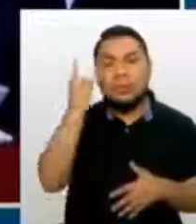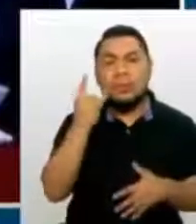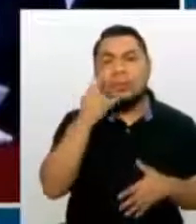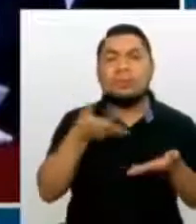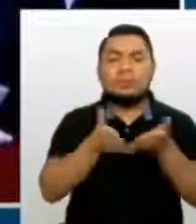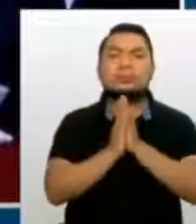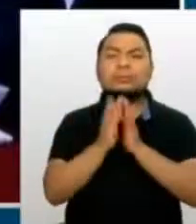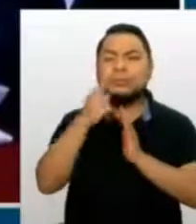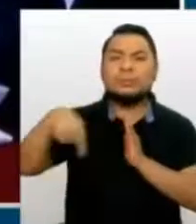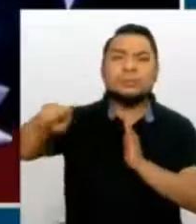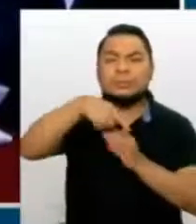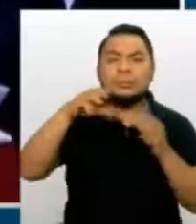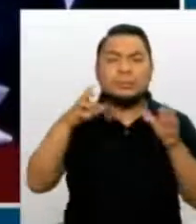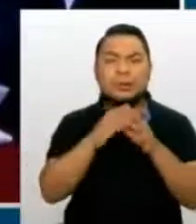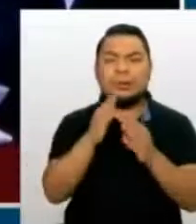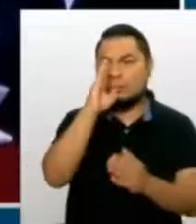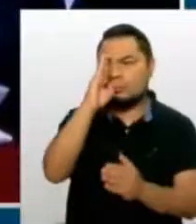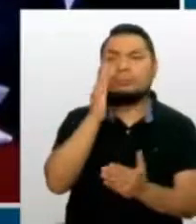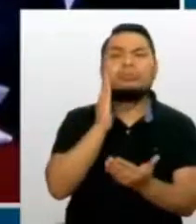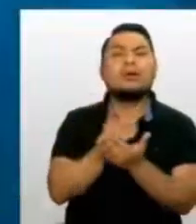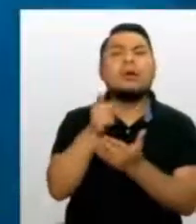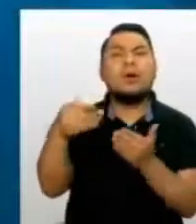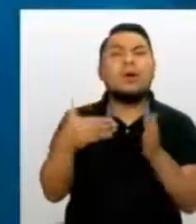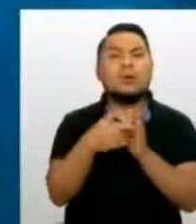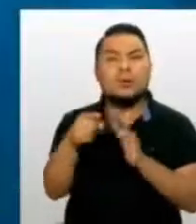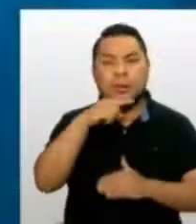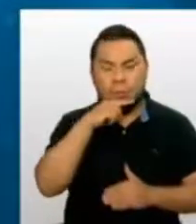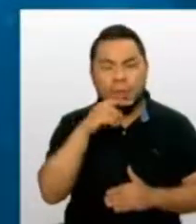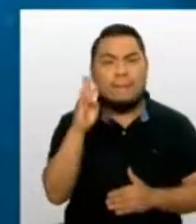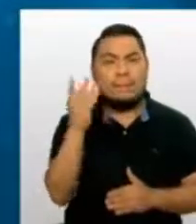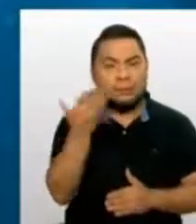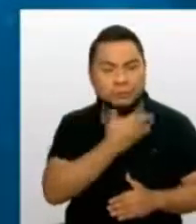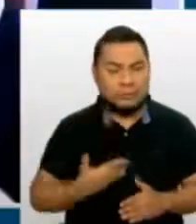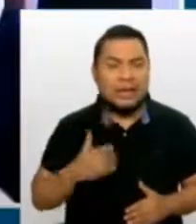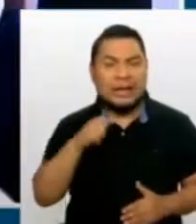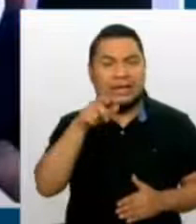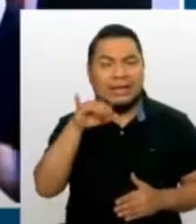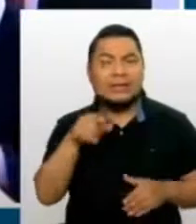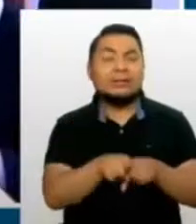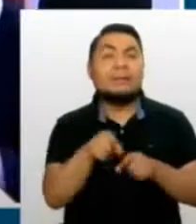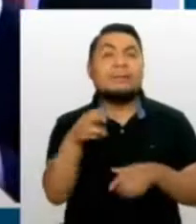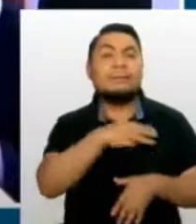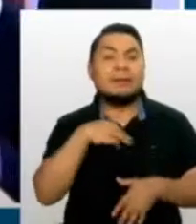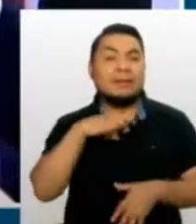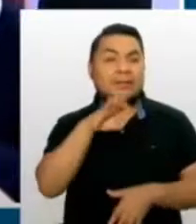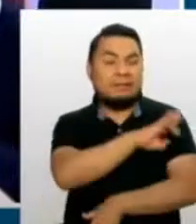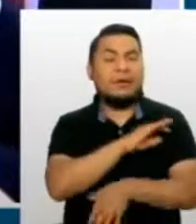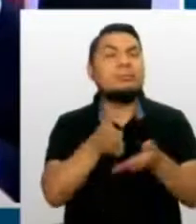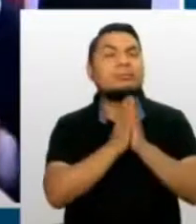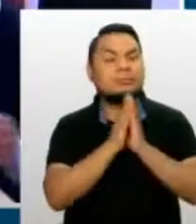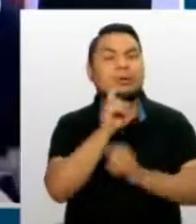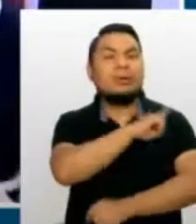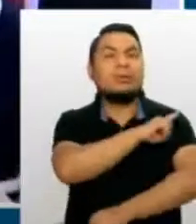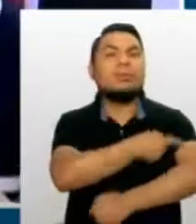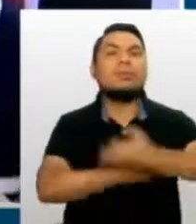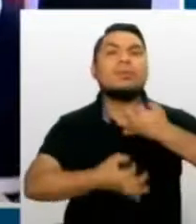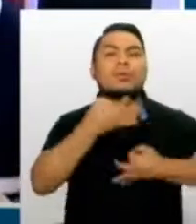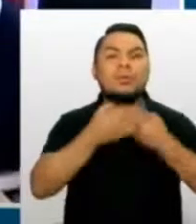Hola amigos de Publicontadores, el día de hoy les daremos a conocer que el Poder Judicial ha reprogramado la